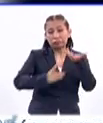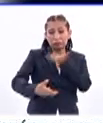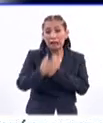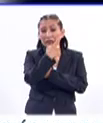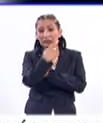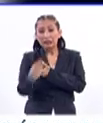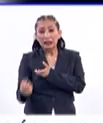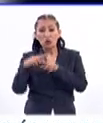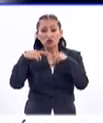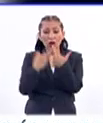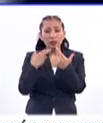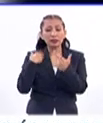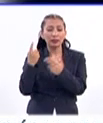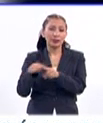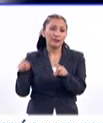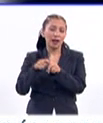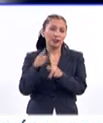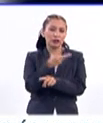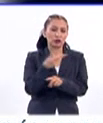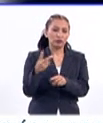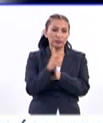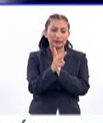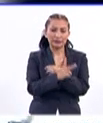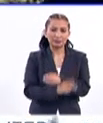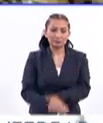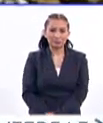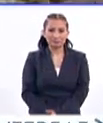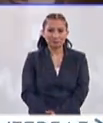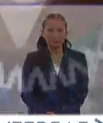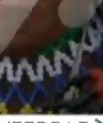15 rondas y 100 reuniones entre las partes.